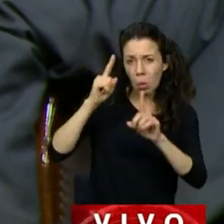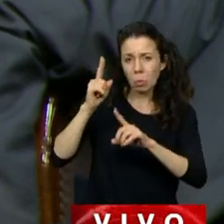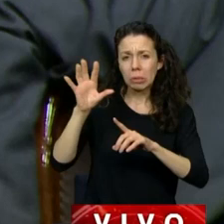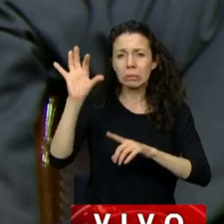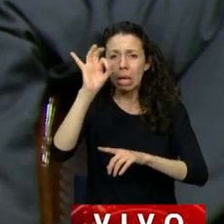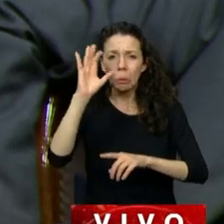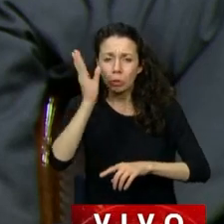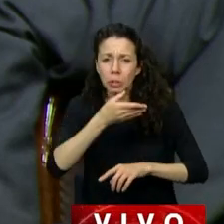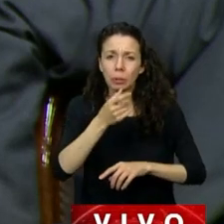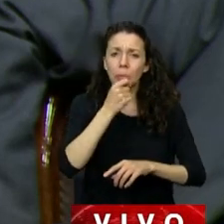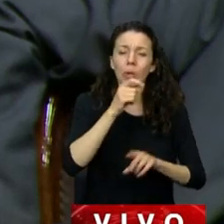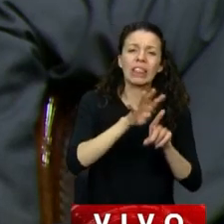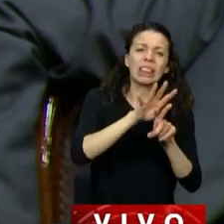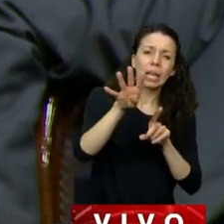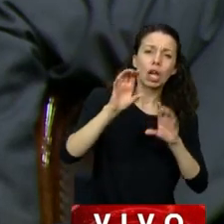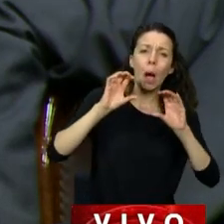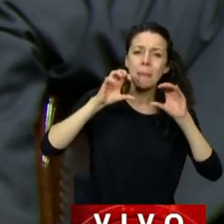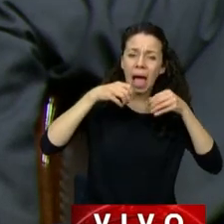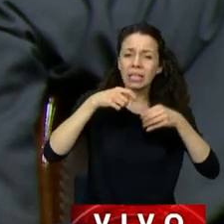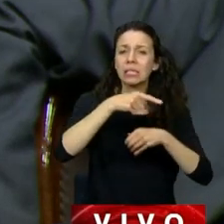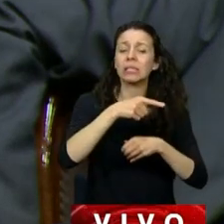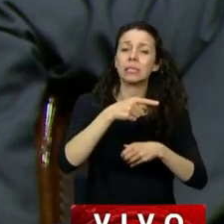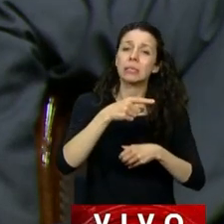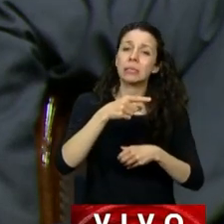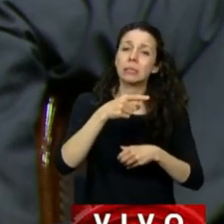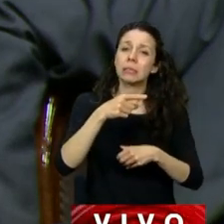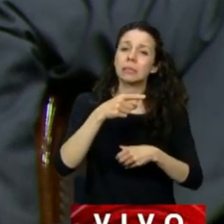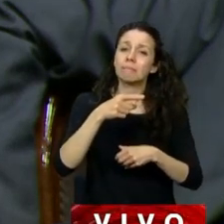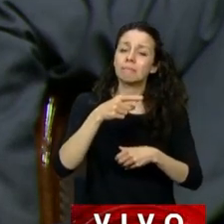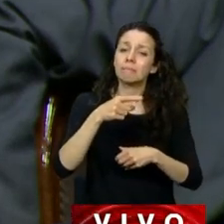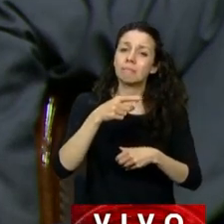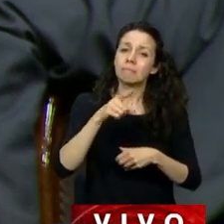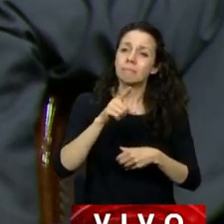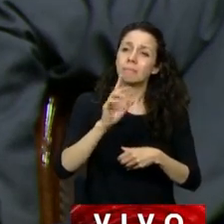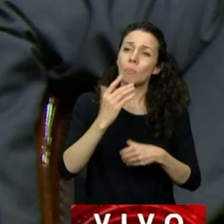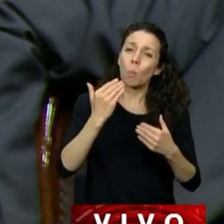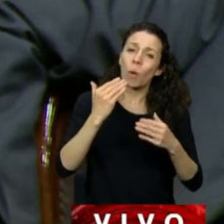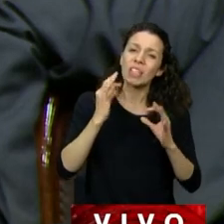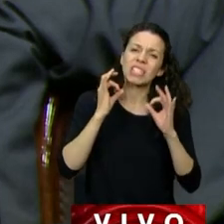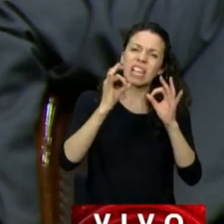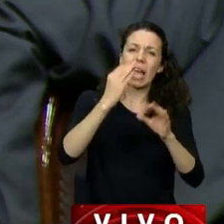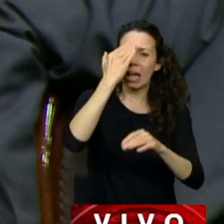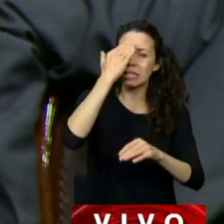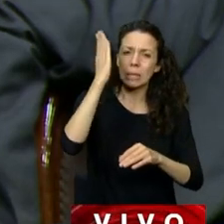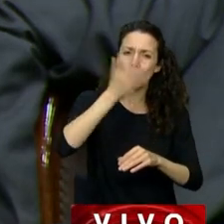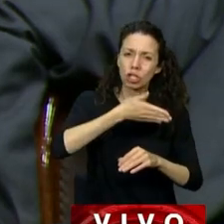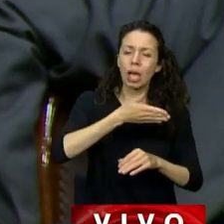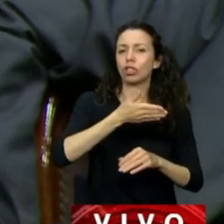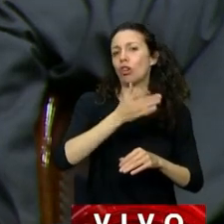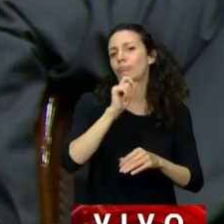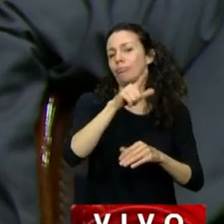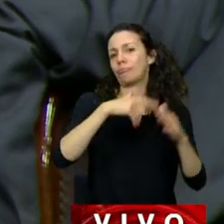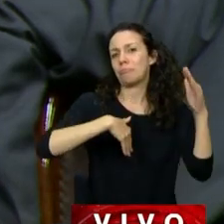el maíz, particularmente me animaría a decir que es muy probable ese toque, te lo lleven al 15%, que es el